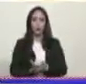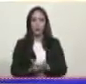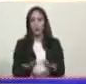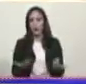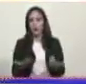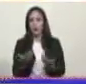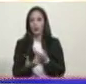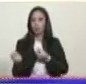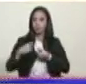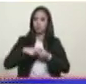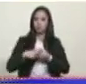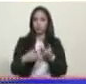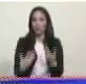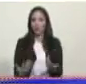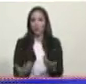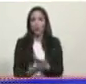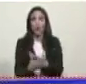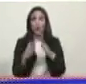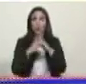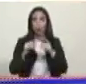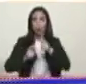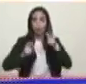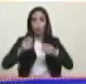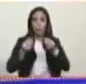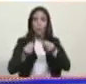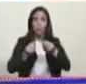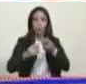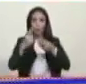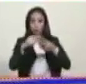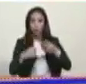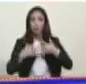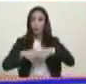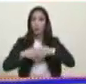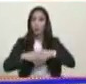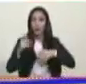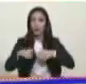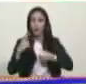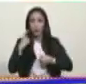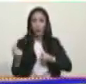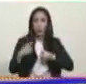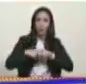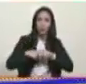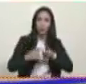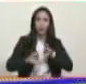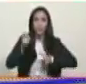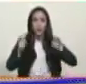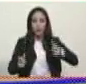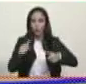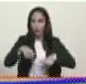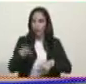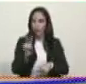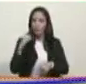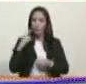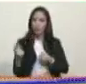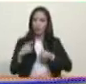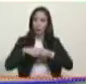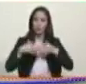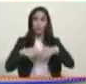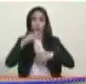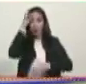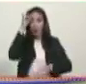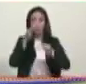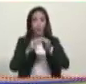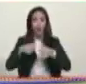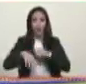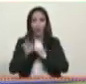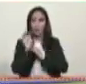un clúster industrial que incorpora no solamente los astilleros, sino una serie de empresas, de empresarios patriotas venezolanos que creen y que siguen creyendo